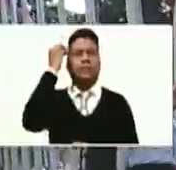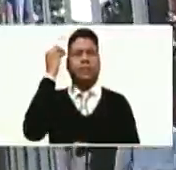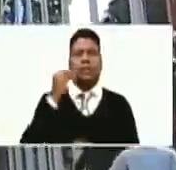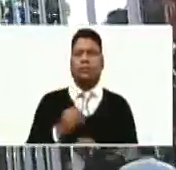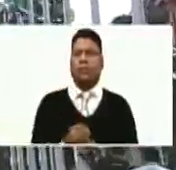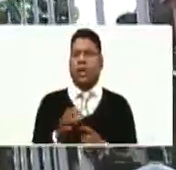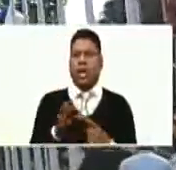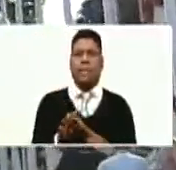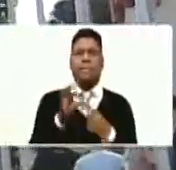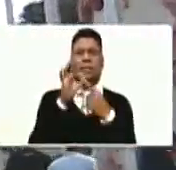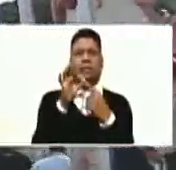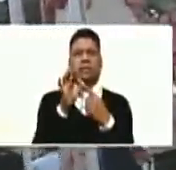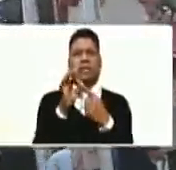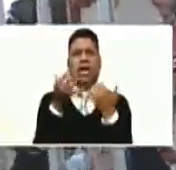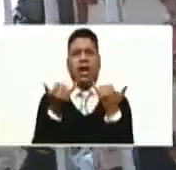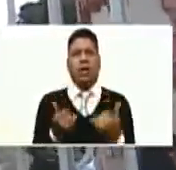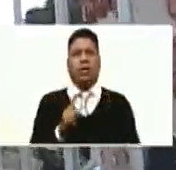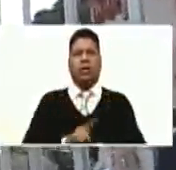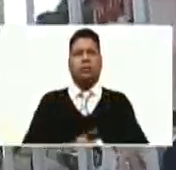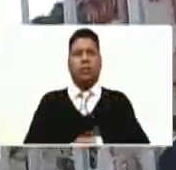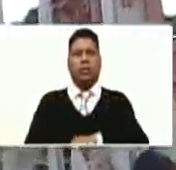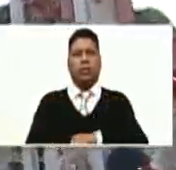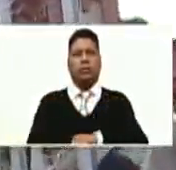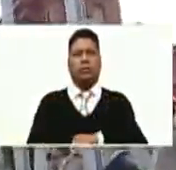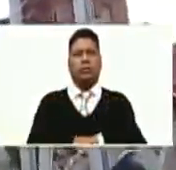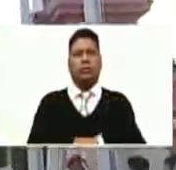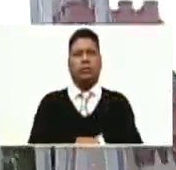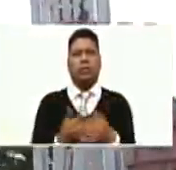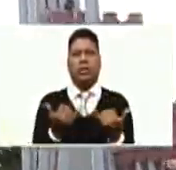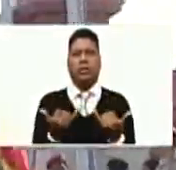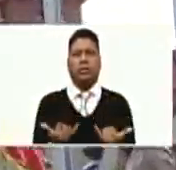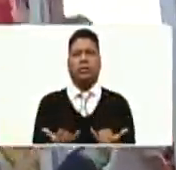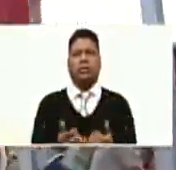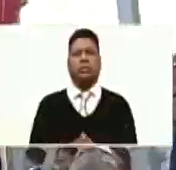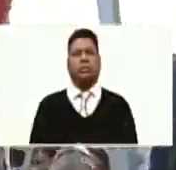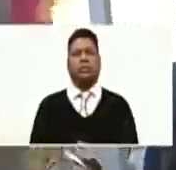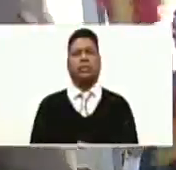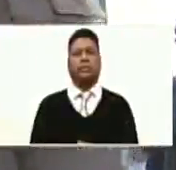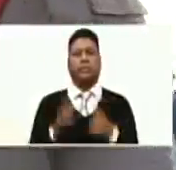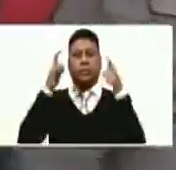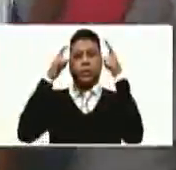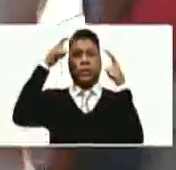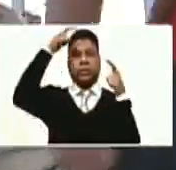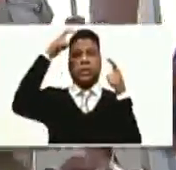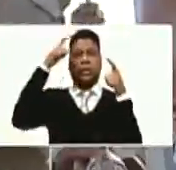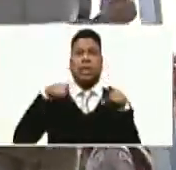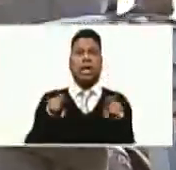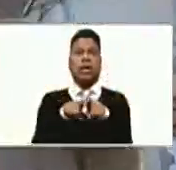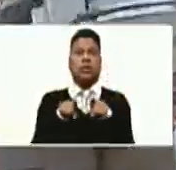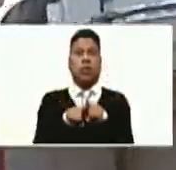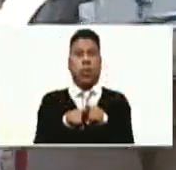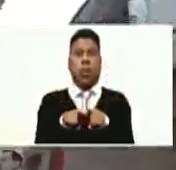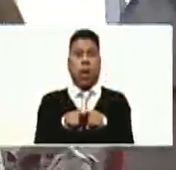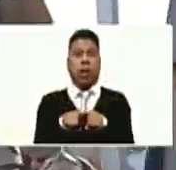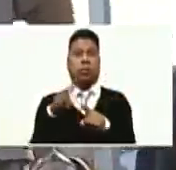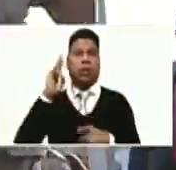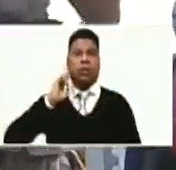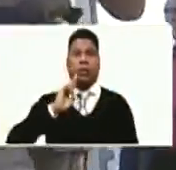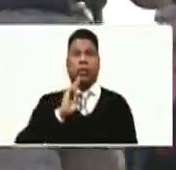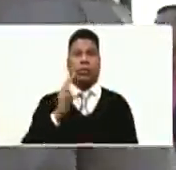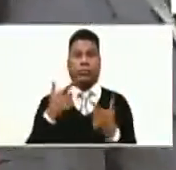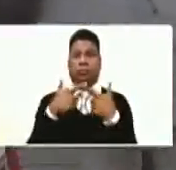toma en cuenta el momento que estamos atravesando. Hugo Chávez, al igual que el libertador Simón Bolívar, fue el hombre